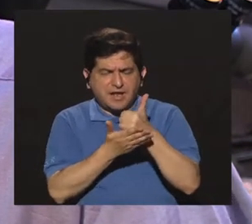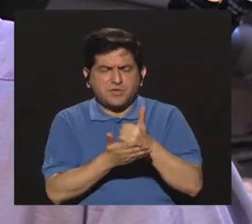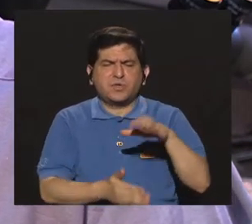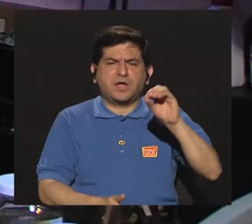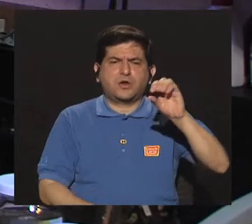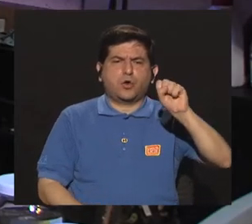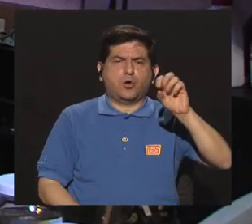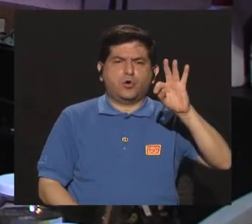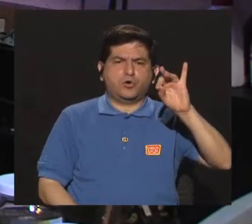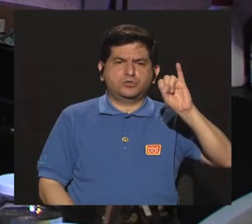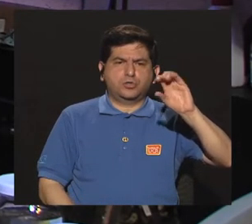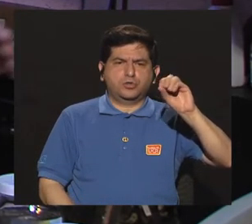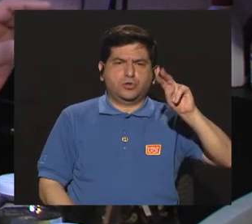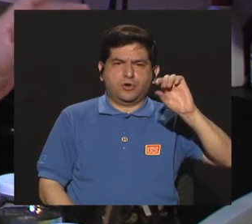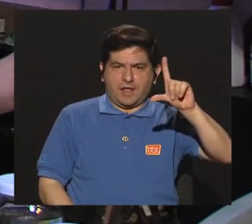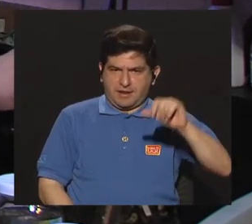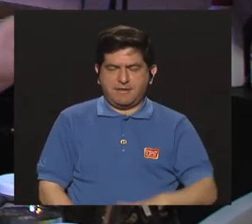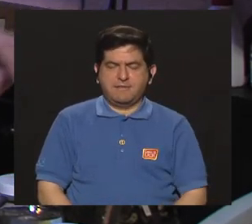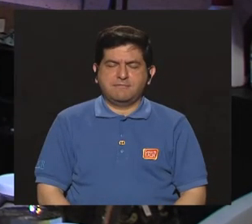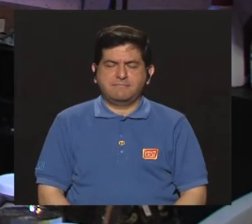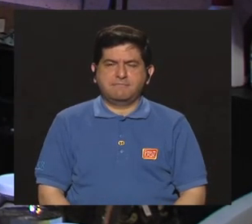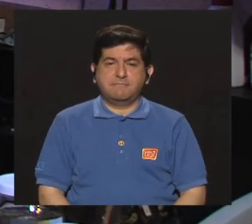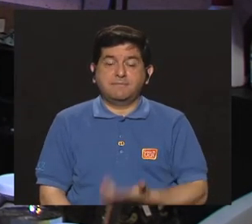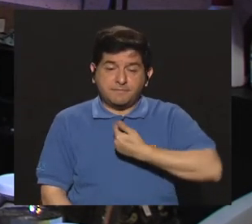emocional bueno nosotros tenemos